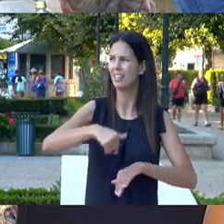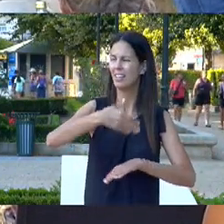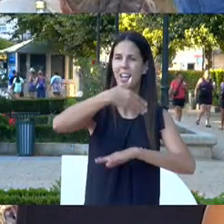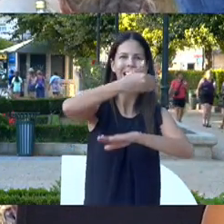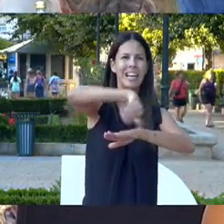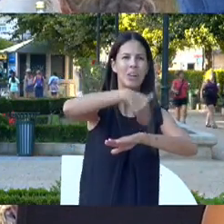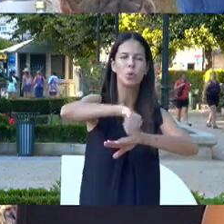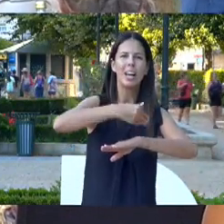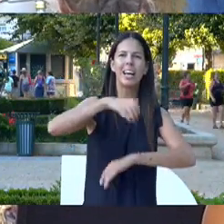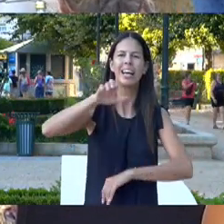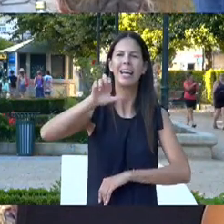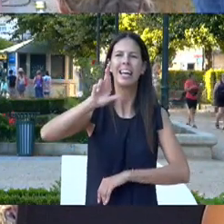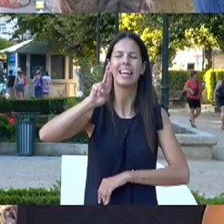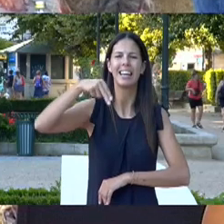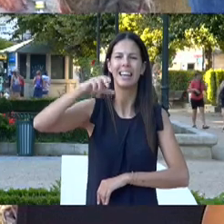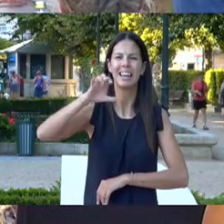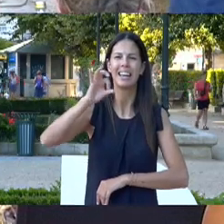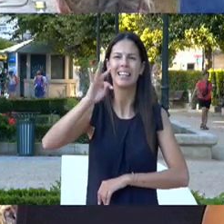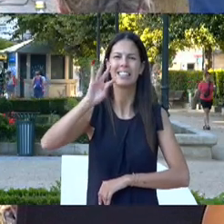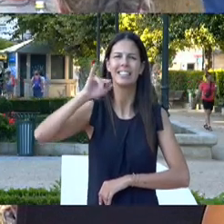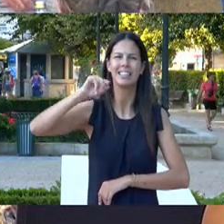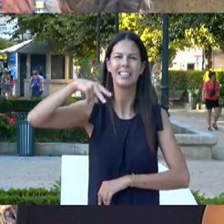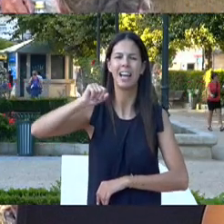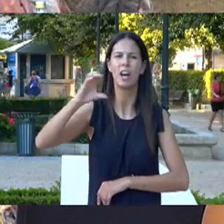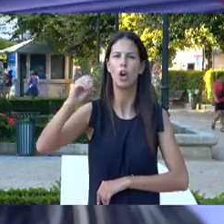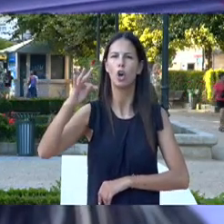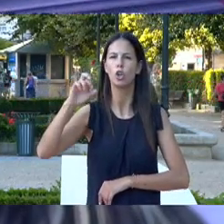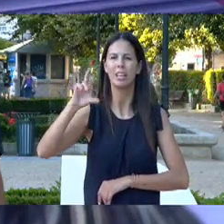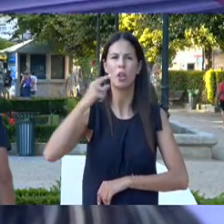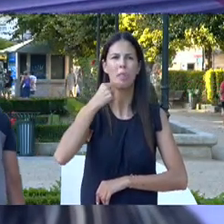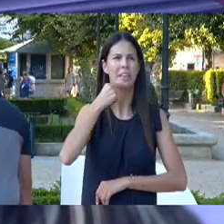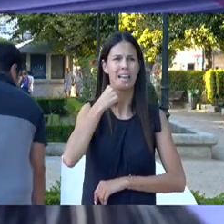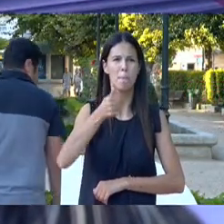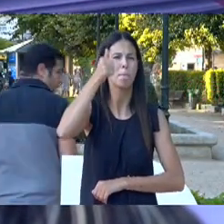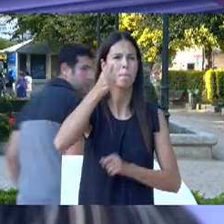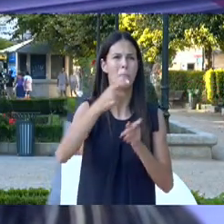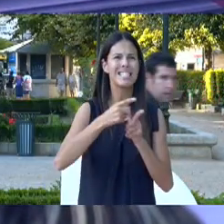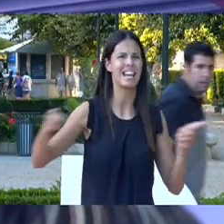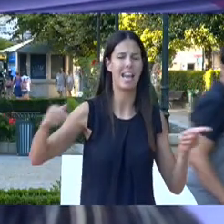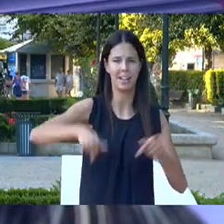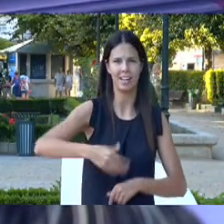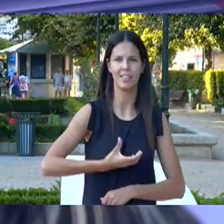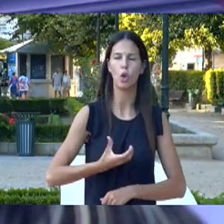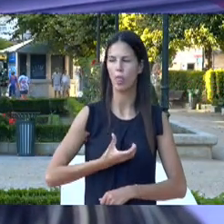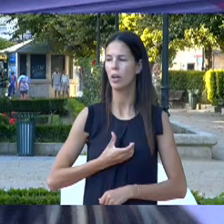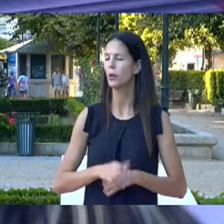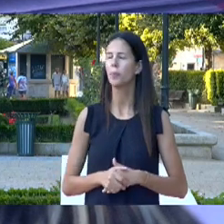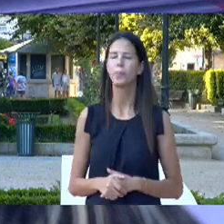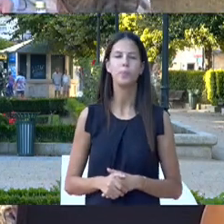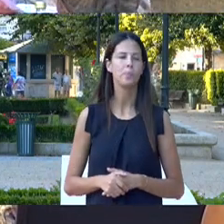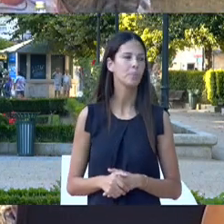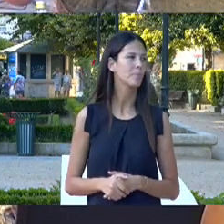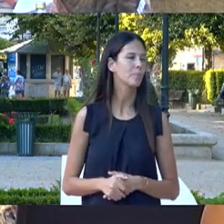Ernestina Otero, que me contan que ademais é unha das máis largas, non, que ten este concello. Sí, bueno,